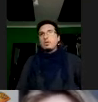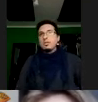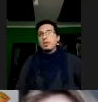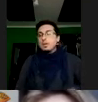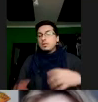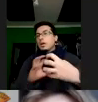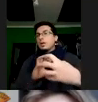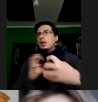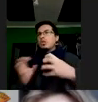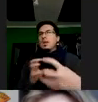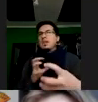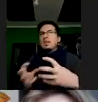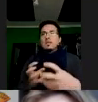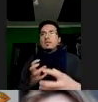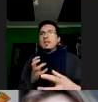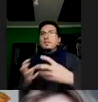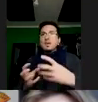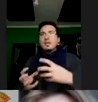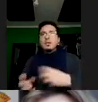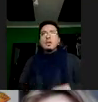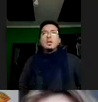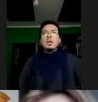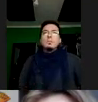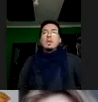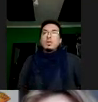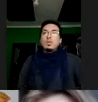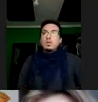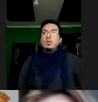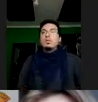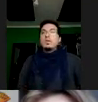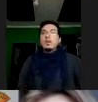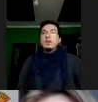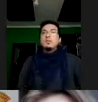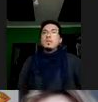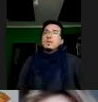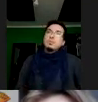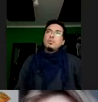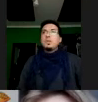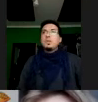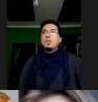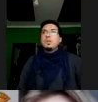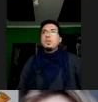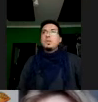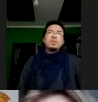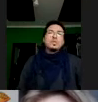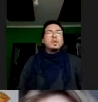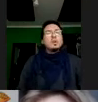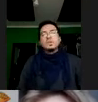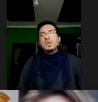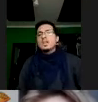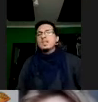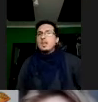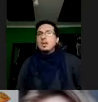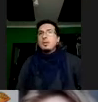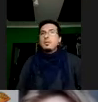planos de corte. Dependiendo de la complejidad de la vivienda, para poder conocer todos estos detalles, una vivienda puede tener 2, 3, 4, 5,